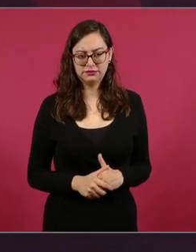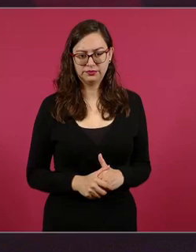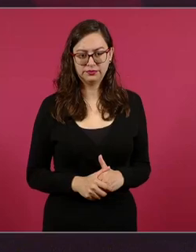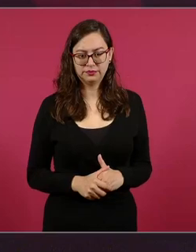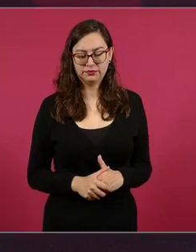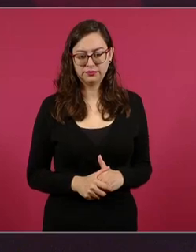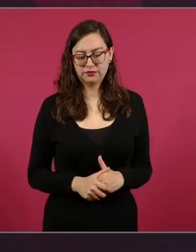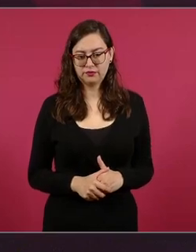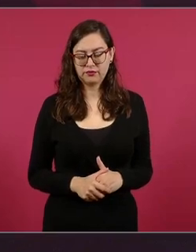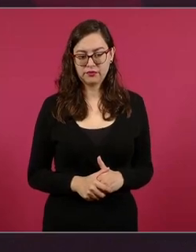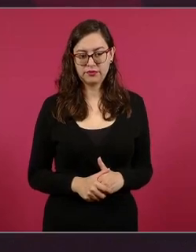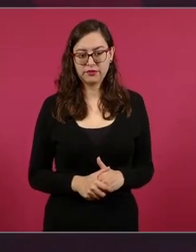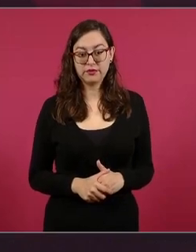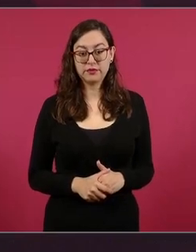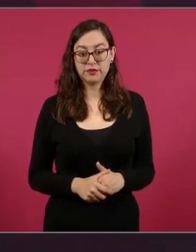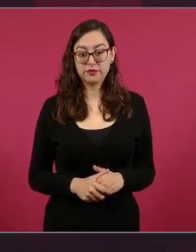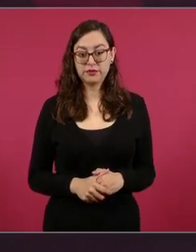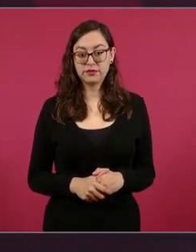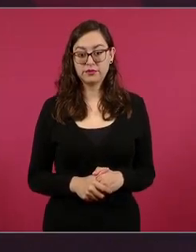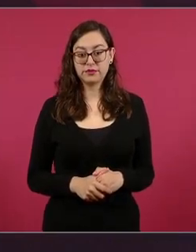Pues hay que vender